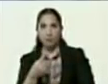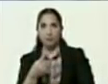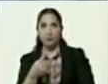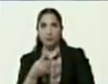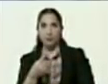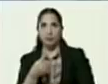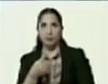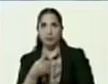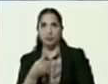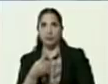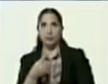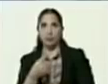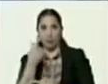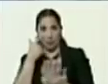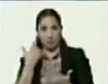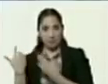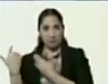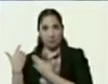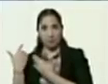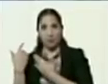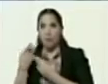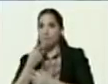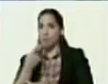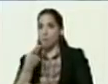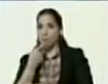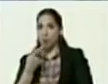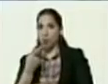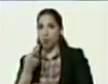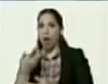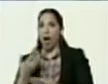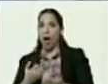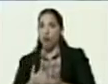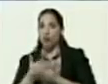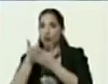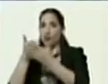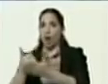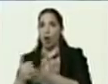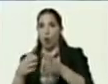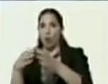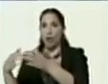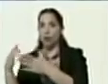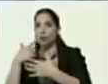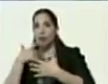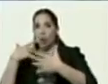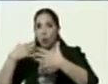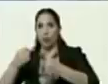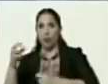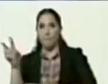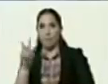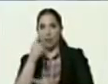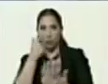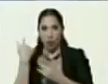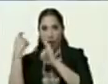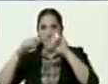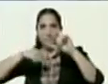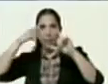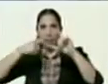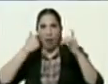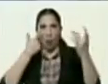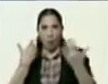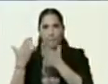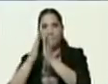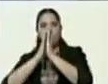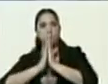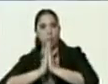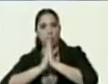brindar este testimonio para colaborar con los órganos de seguridad de Venezuela. Adelante el testimonio